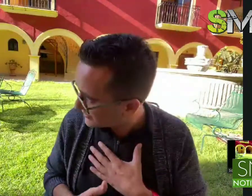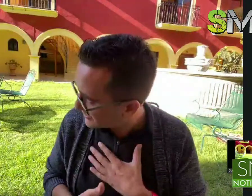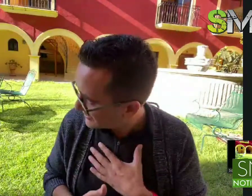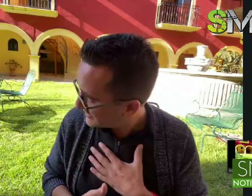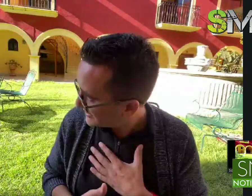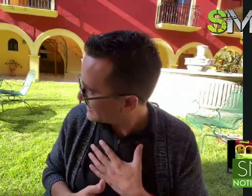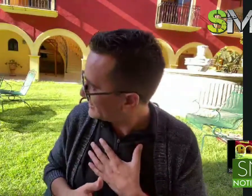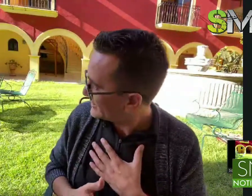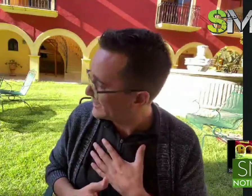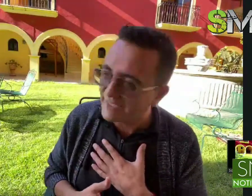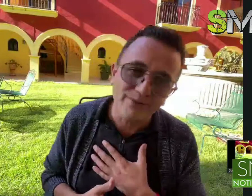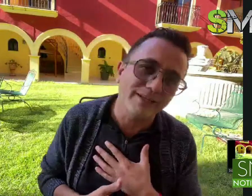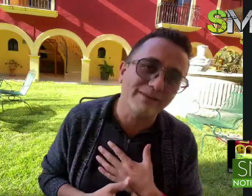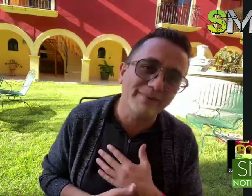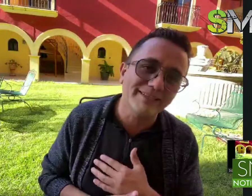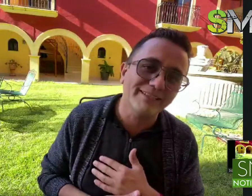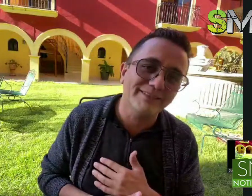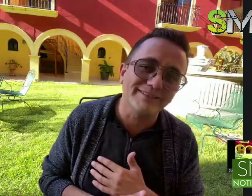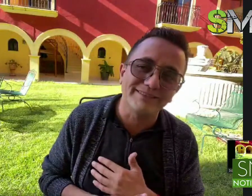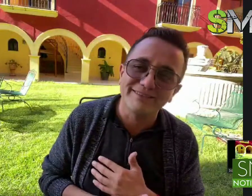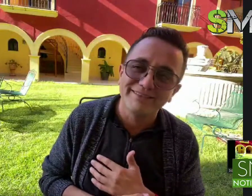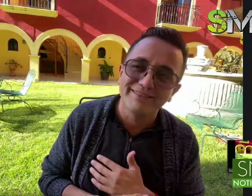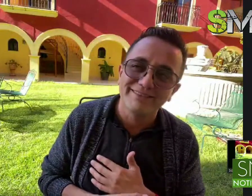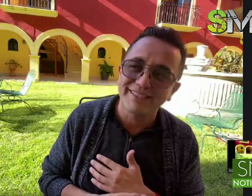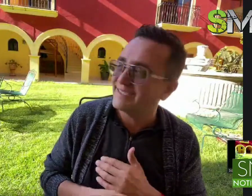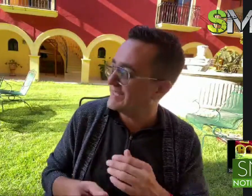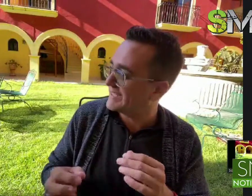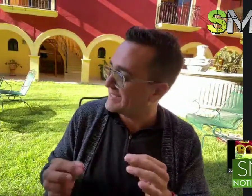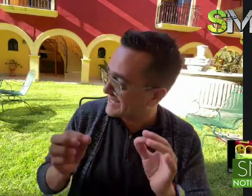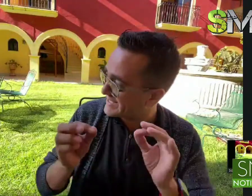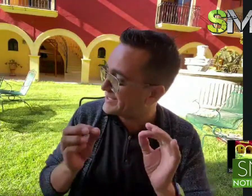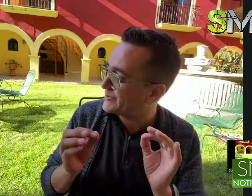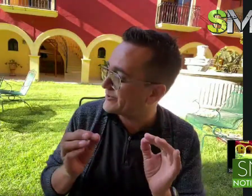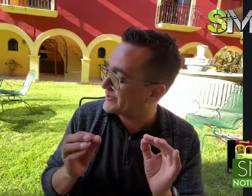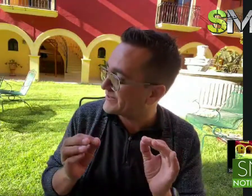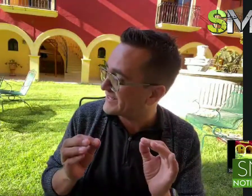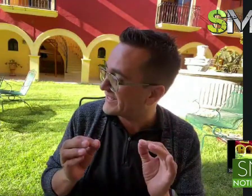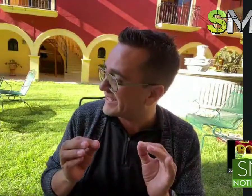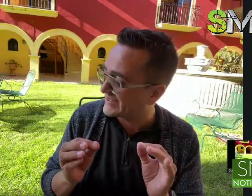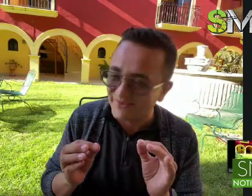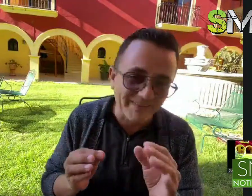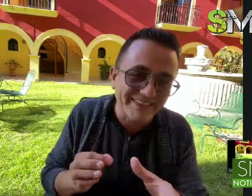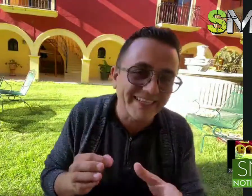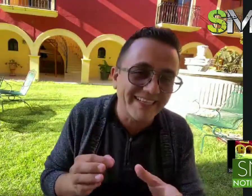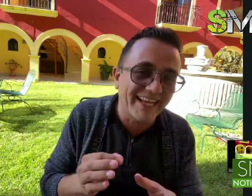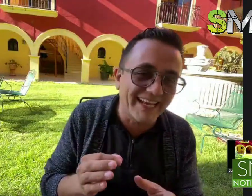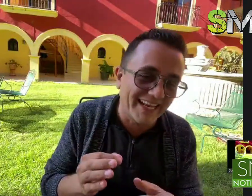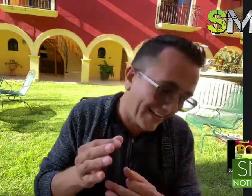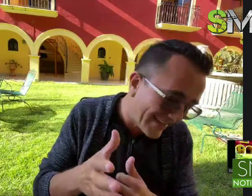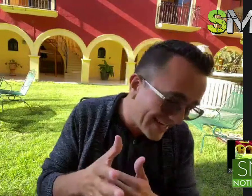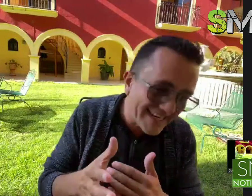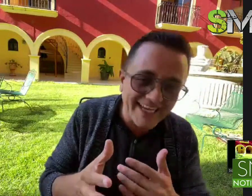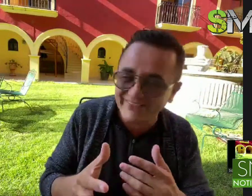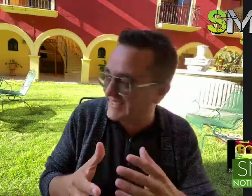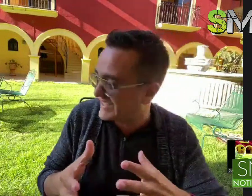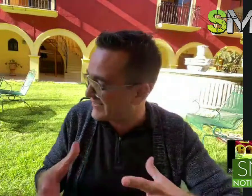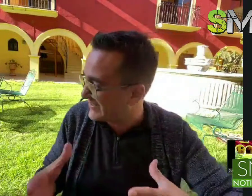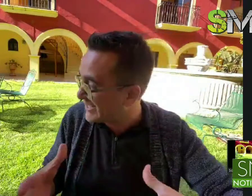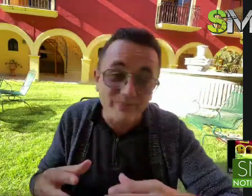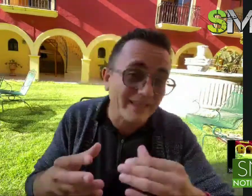me enamoro cuando, híjole, te mandan ese detallito a tu oficina, a la